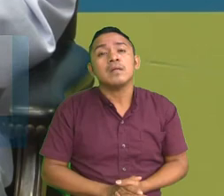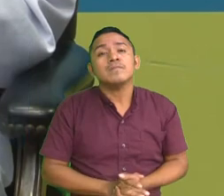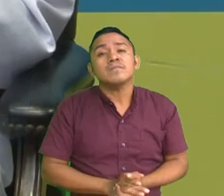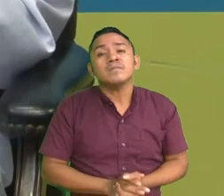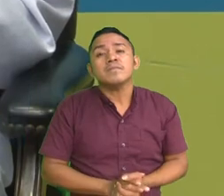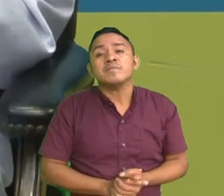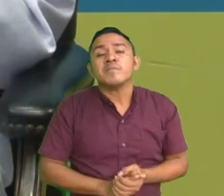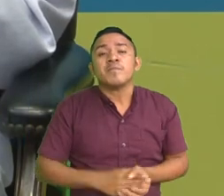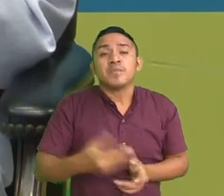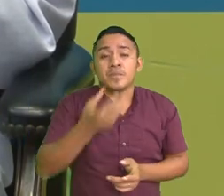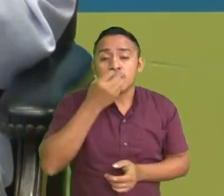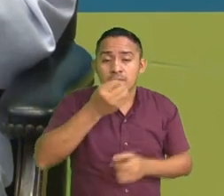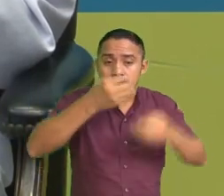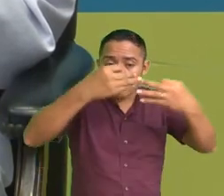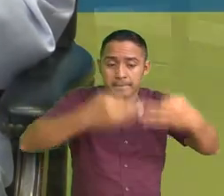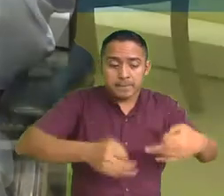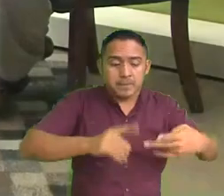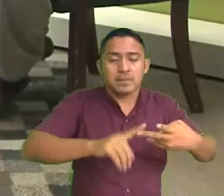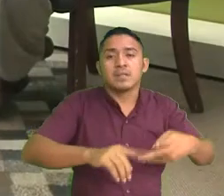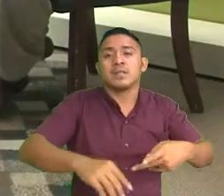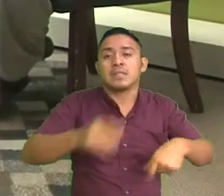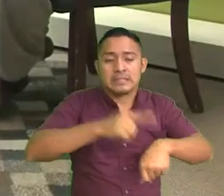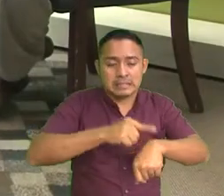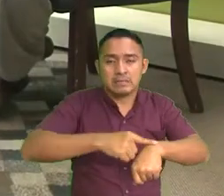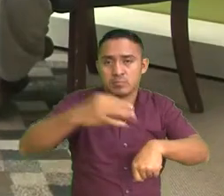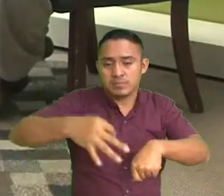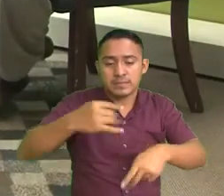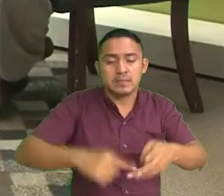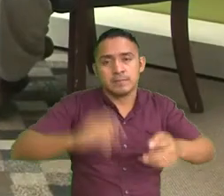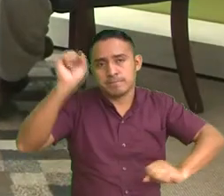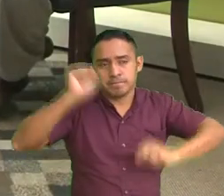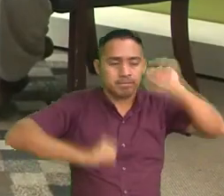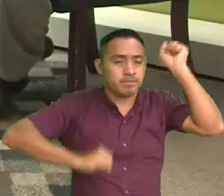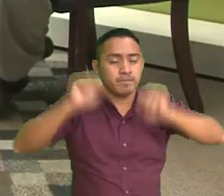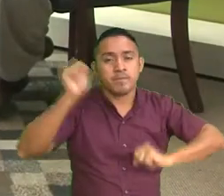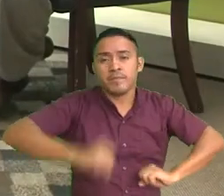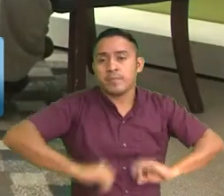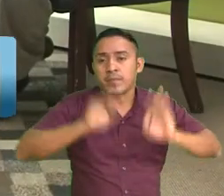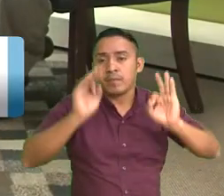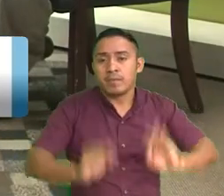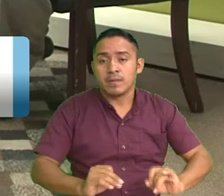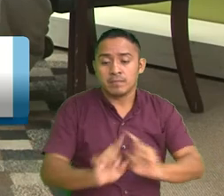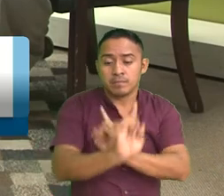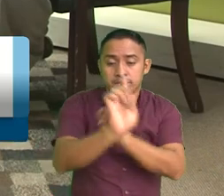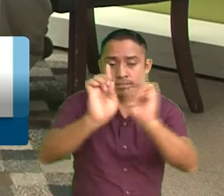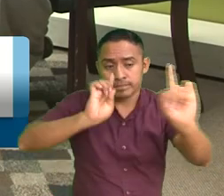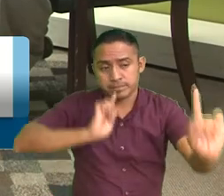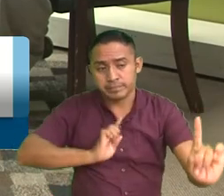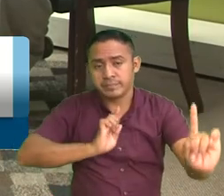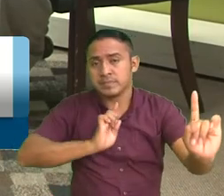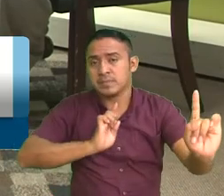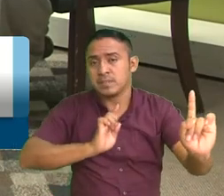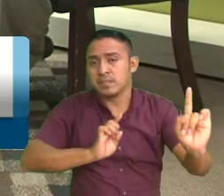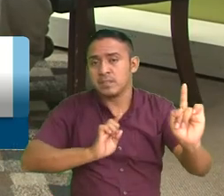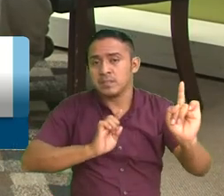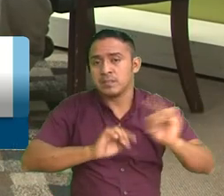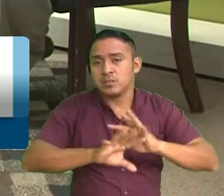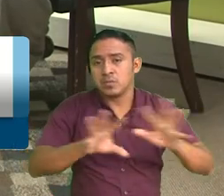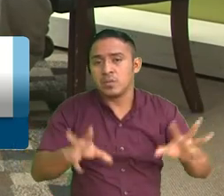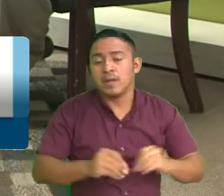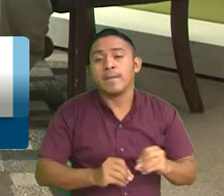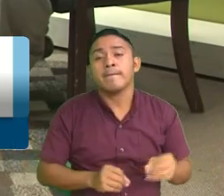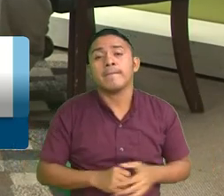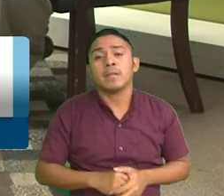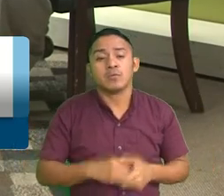la alimentación apropiada, a sus horas apropiadas, la actividad física apropiada, el alejamiento de los medios,